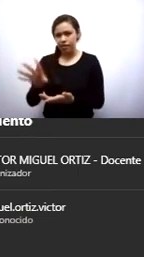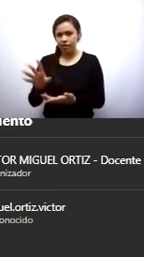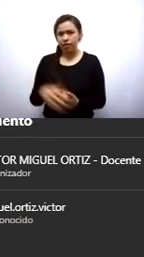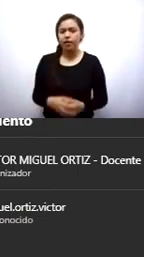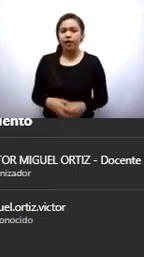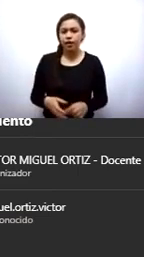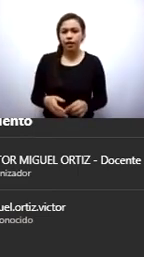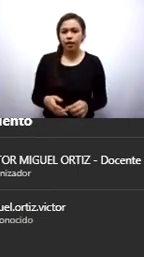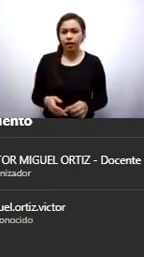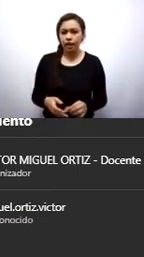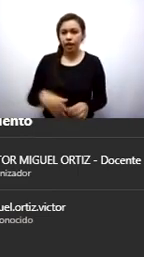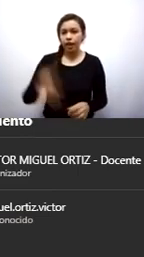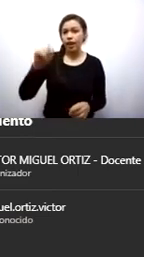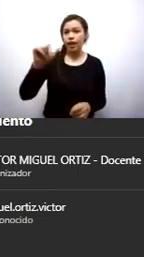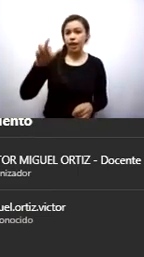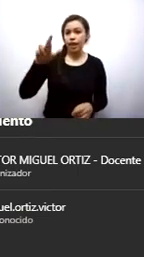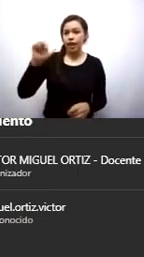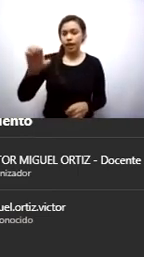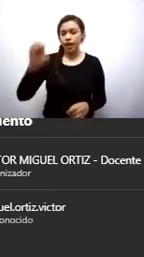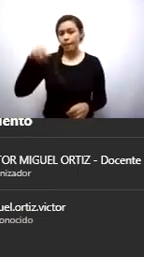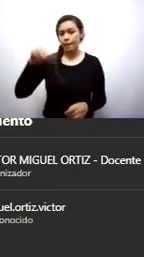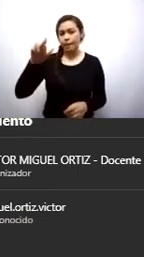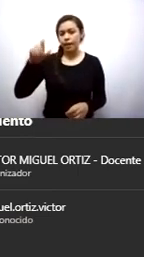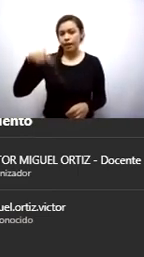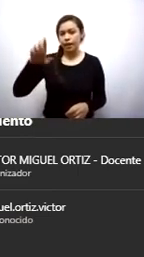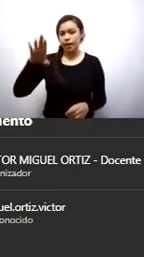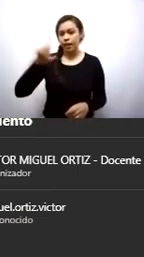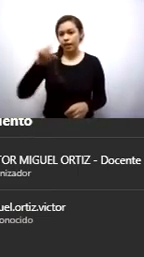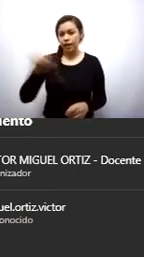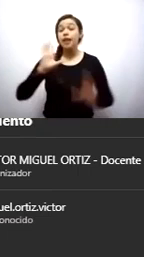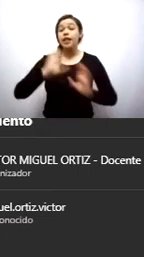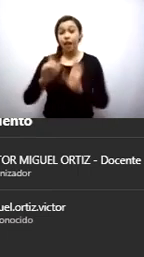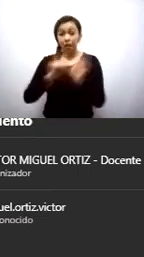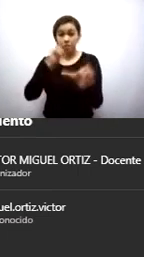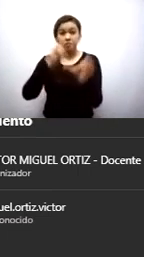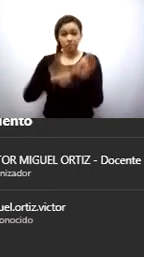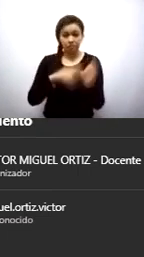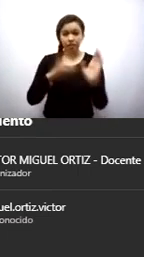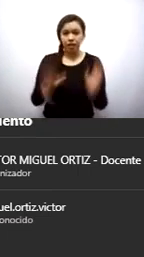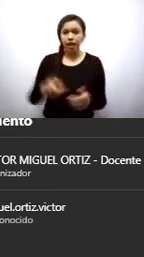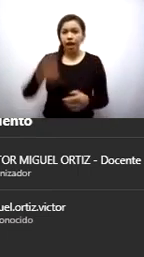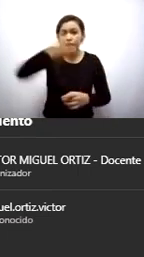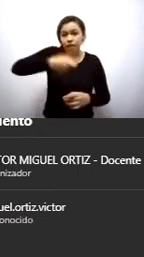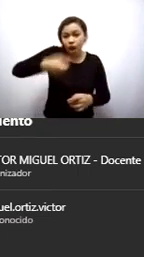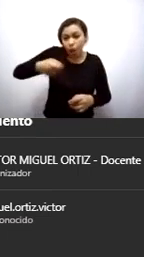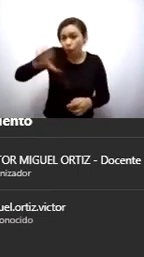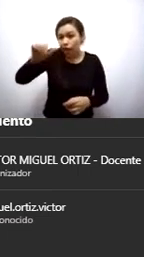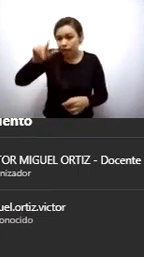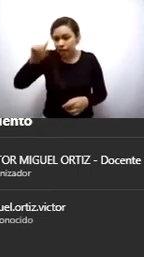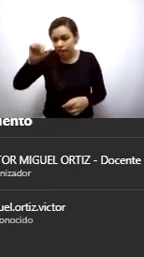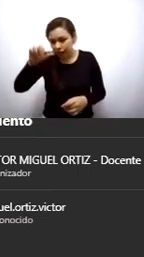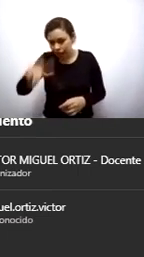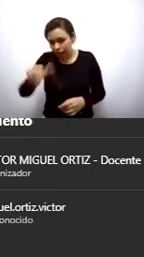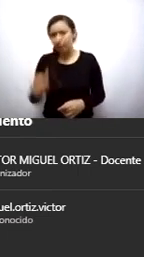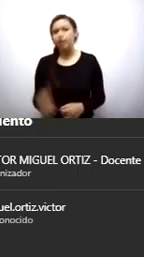que Tere Márquez ya nos hizo favor de ingresar, ya nos saludó Cristian, y bueno,